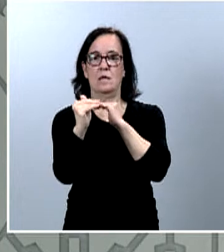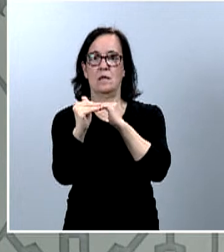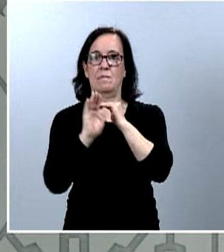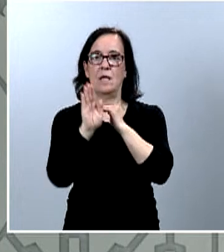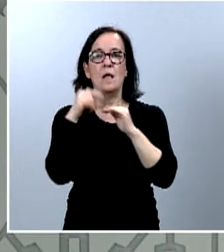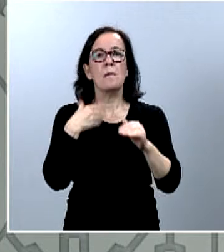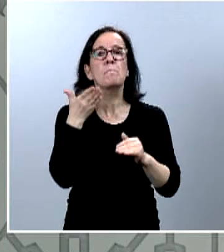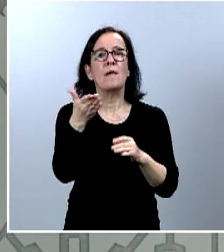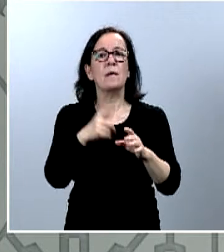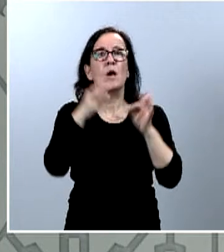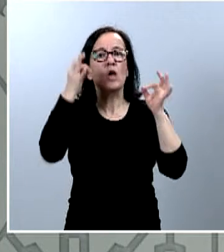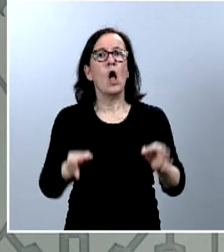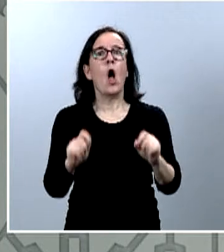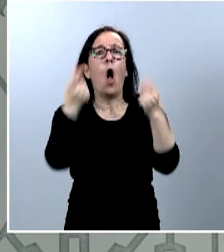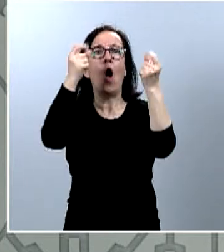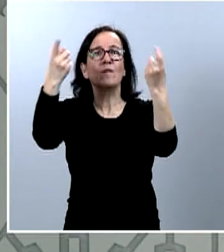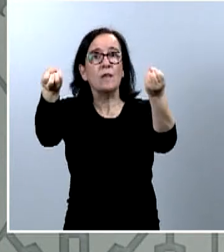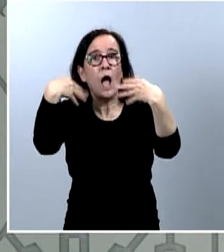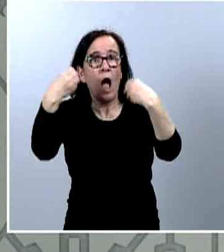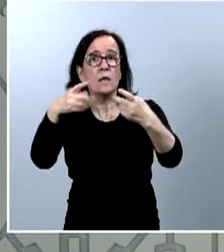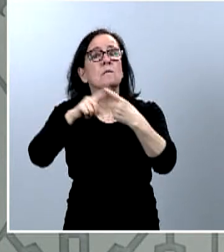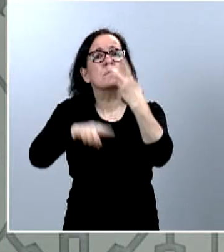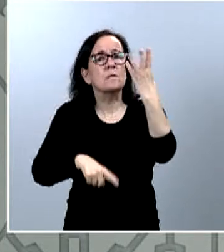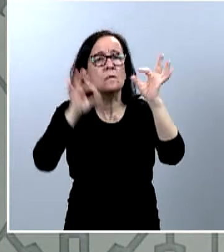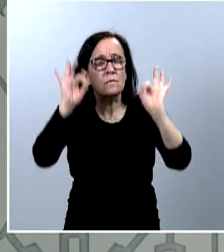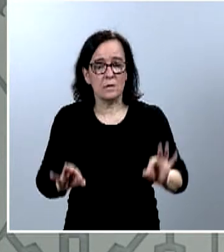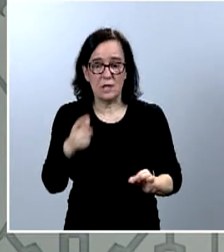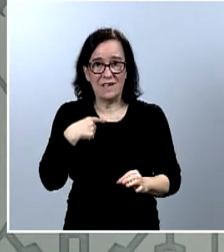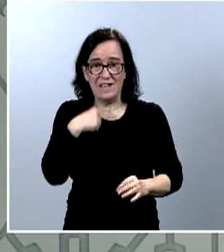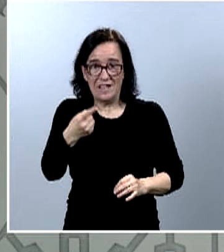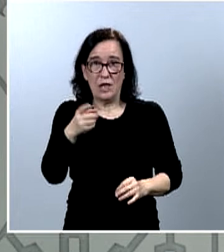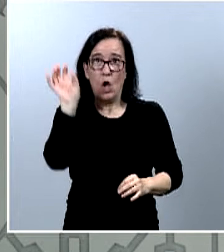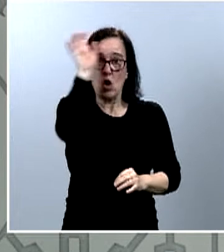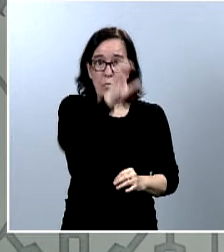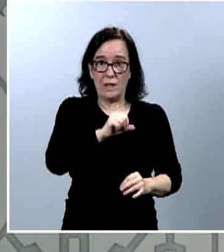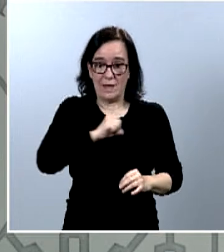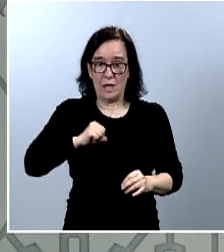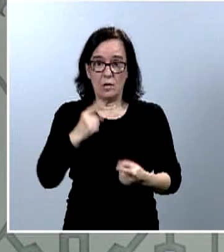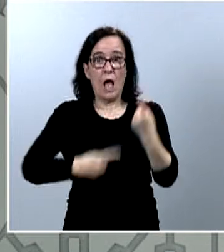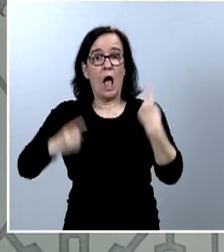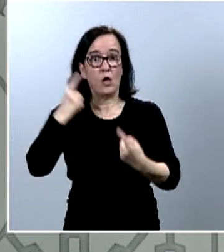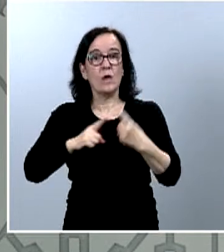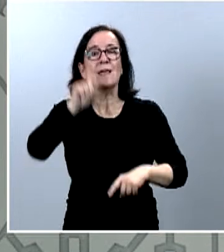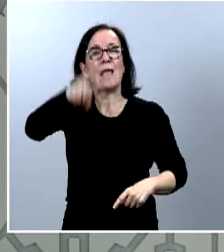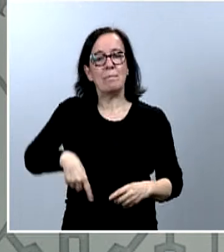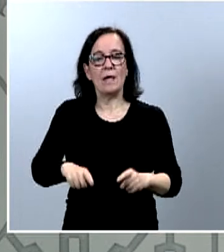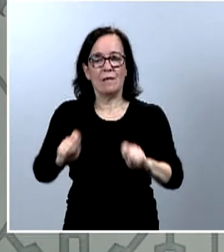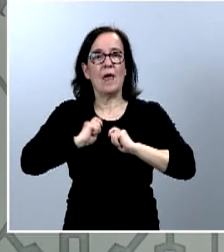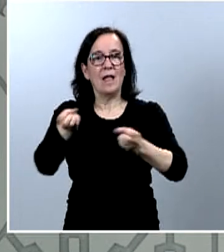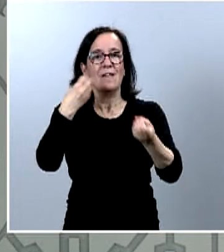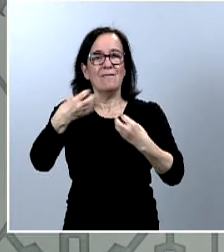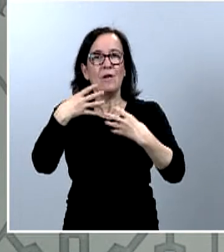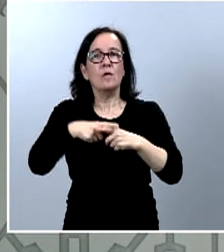son confirmados. Pero sí que es cierto que las comunidades, como acabo de decir hace un momento, en algunos casos dan también información sobre los casos